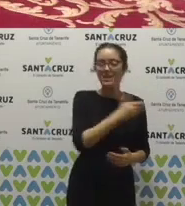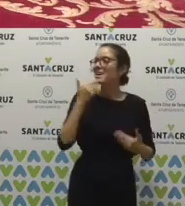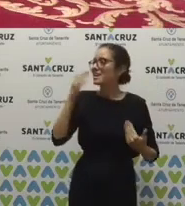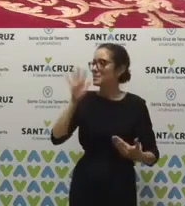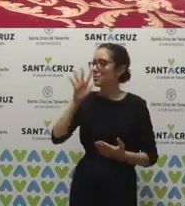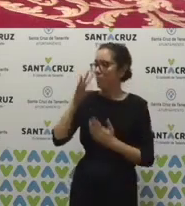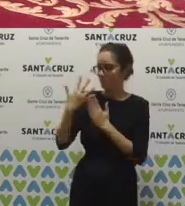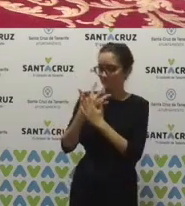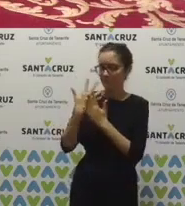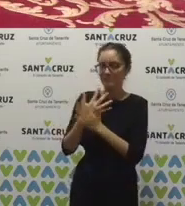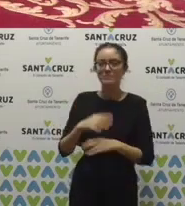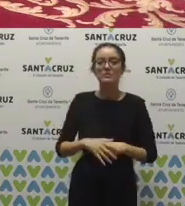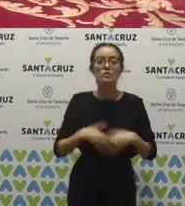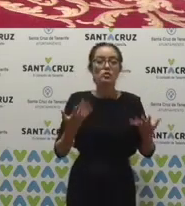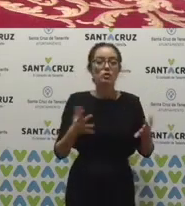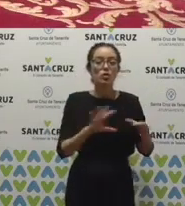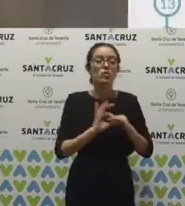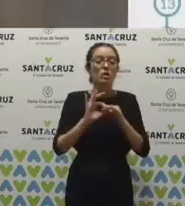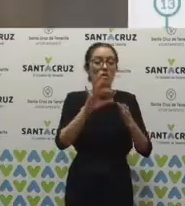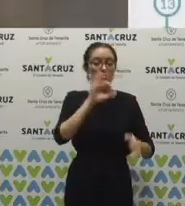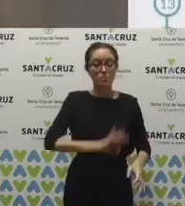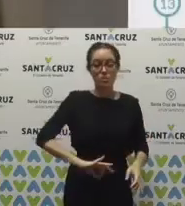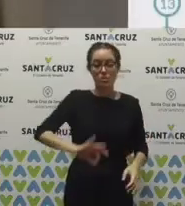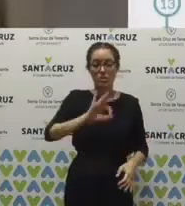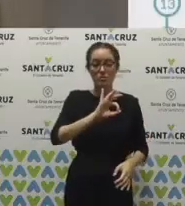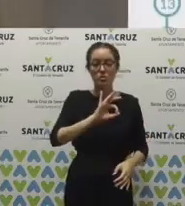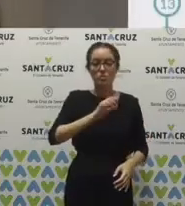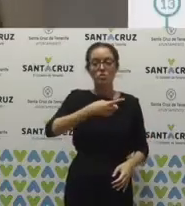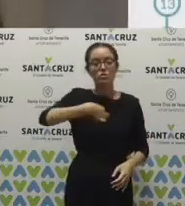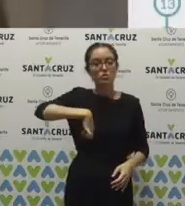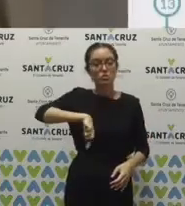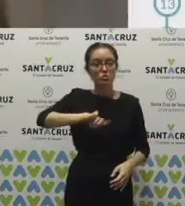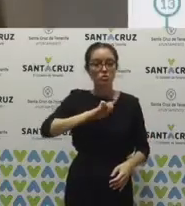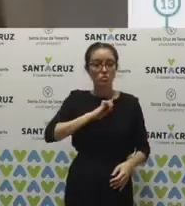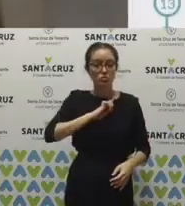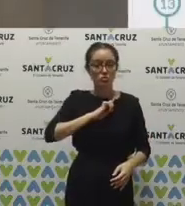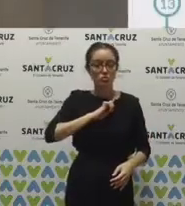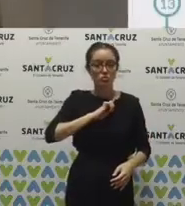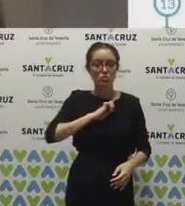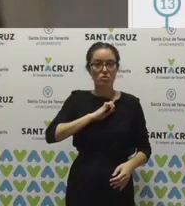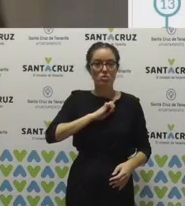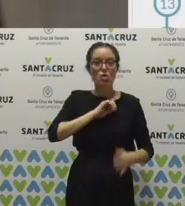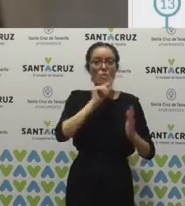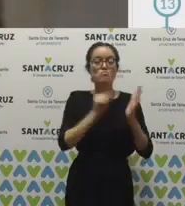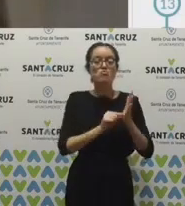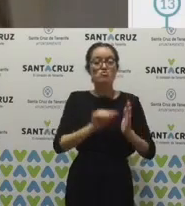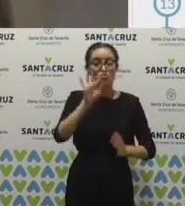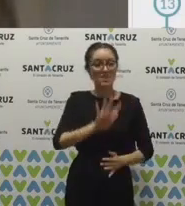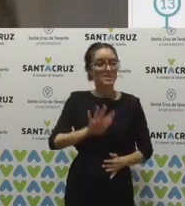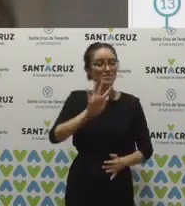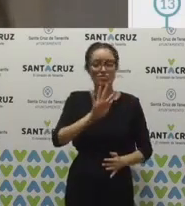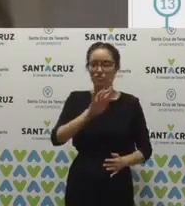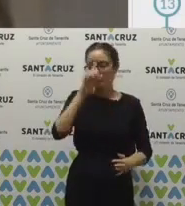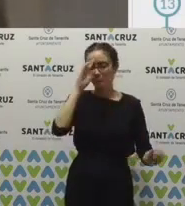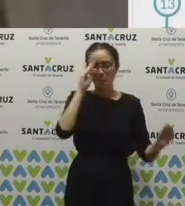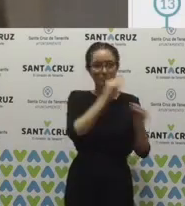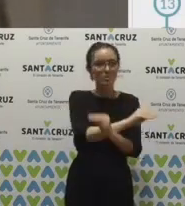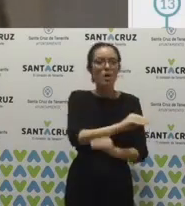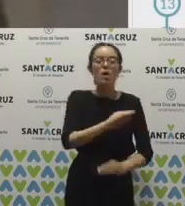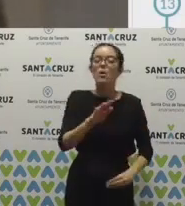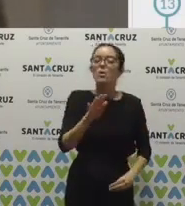entonces desde unidades podemos vamos a manifestar que no estamos de acuerdo con la inclusión de ese punto porque no hemos tenido el tiempo